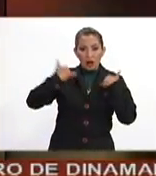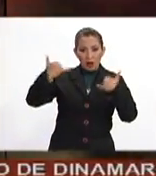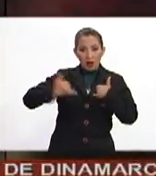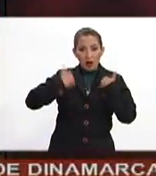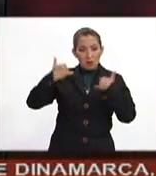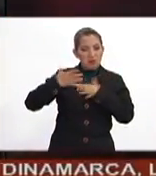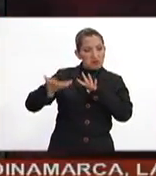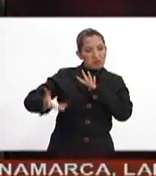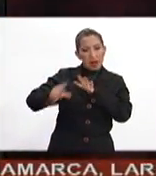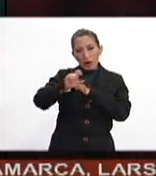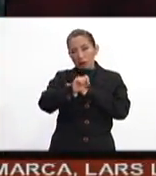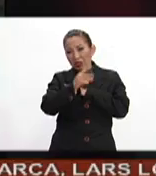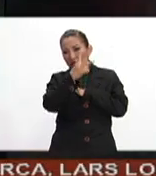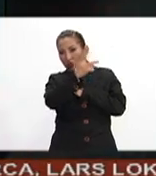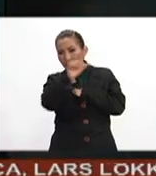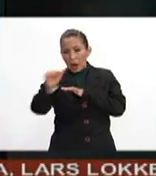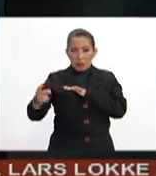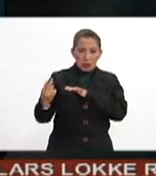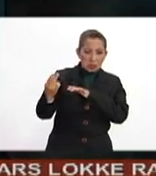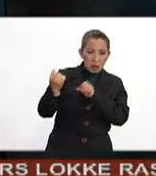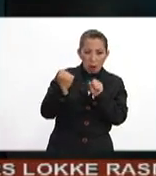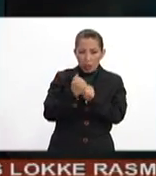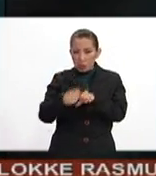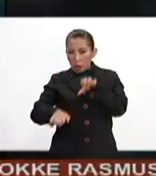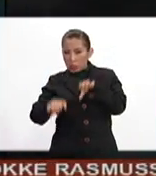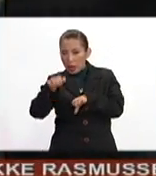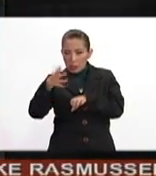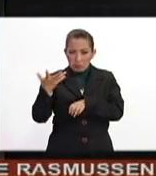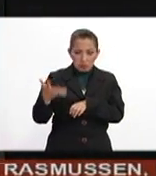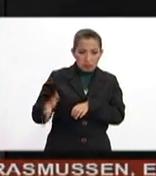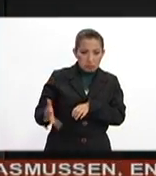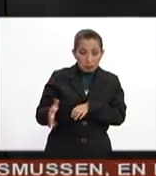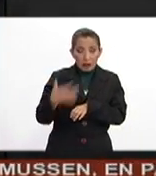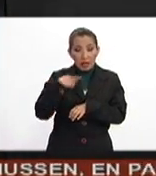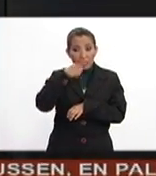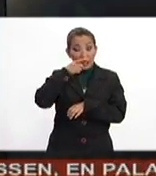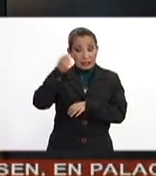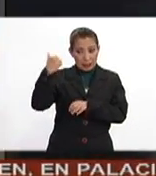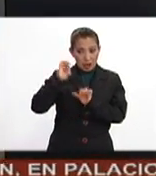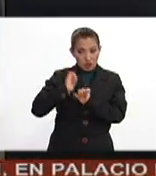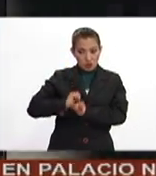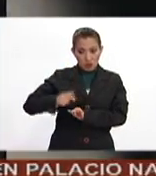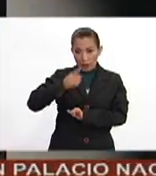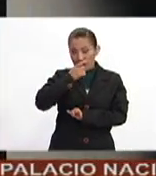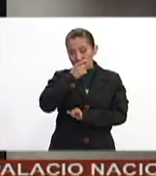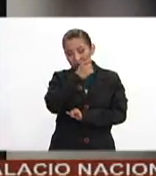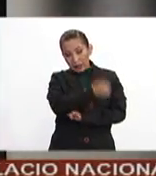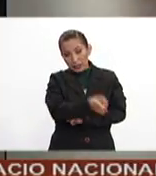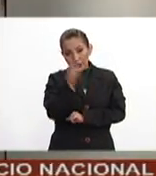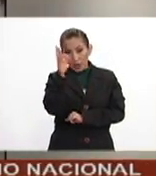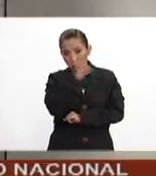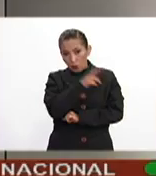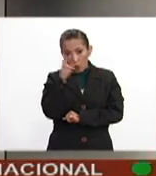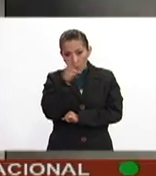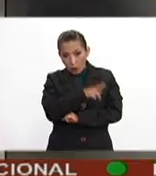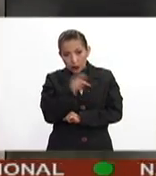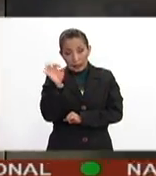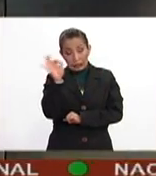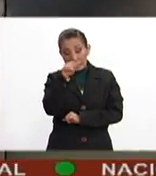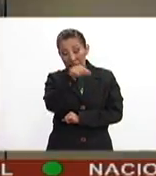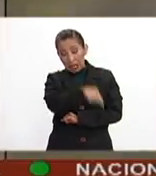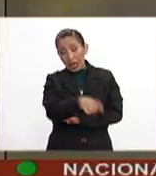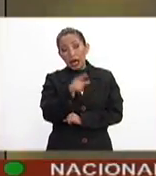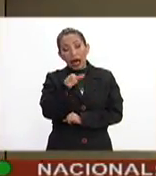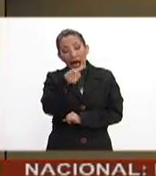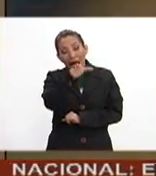joven entre los 22 y los 25 años de edad, según han dicho las autoridades de Rusia, y